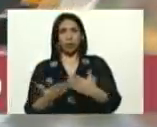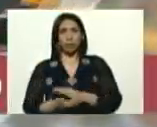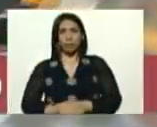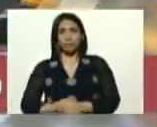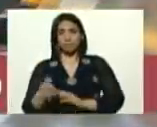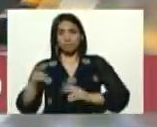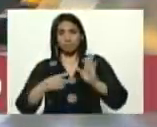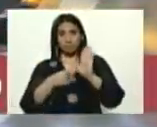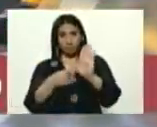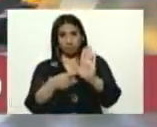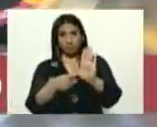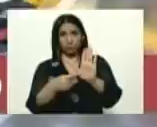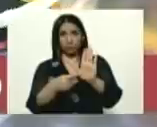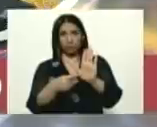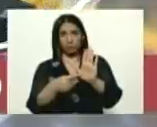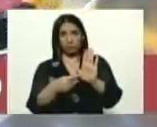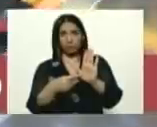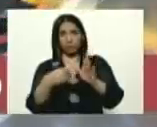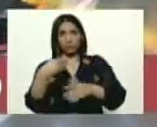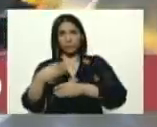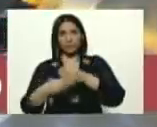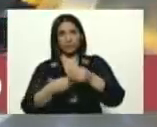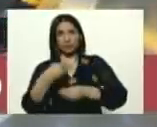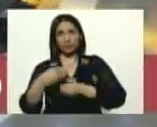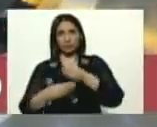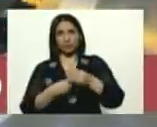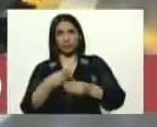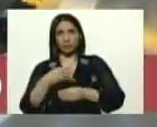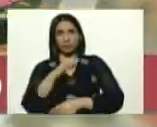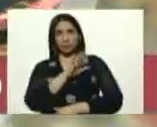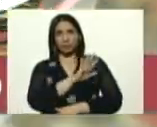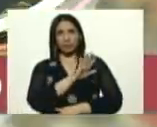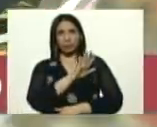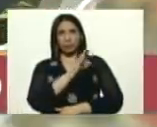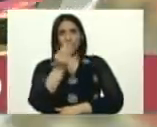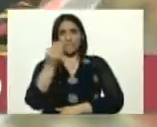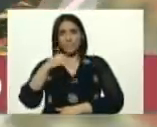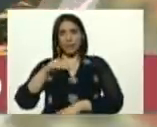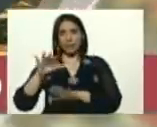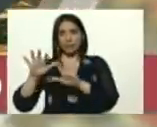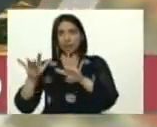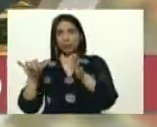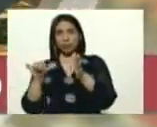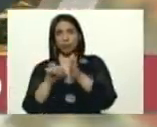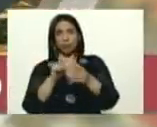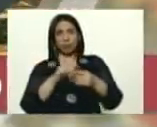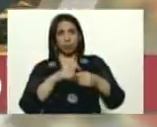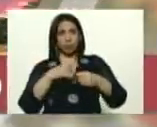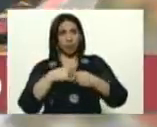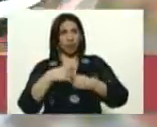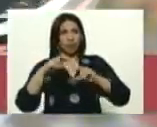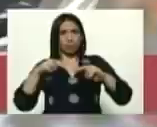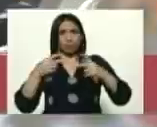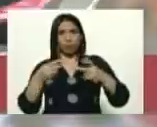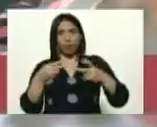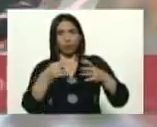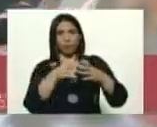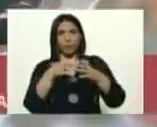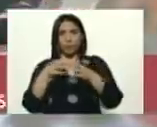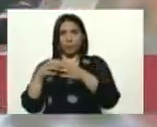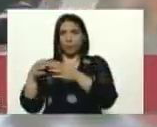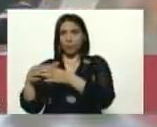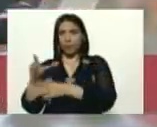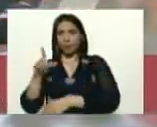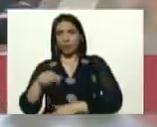expuso e implementó el 5+10, donde se incorporaron nuevos sectores.